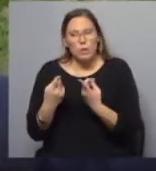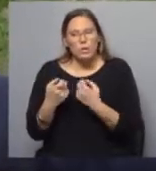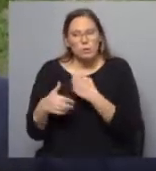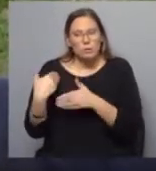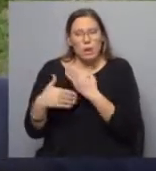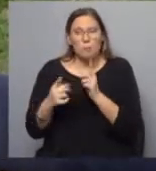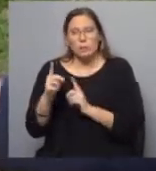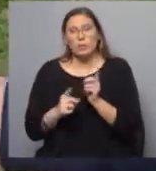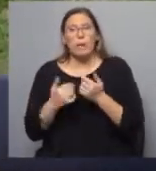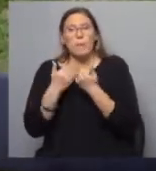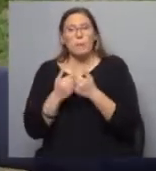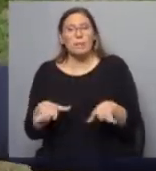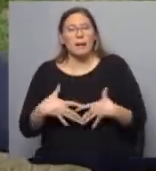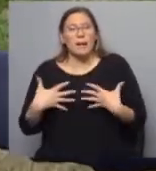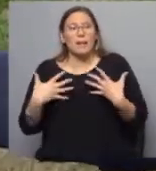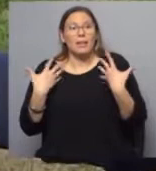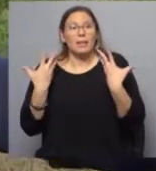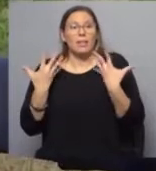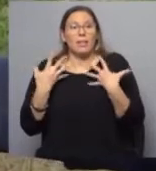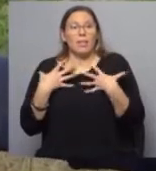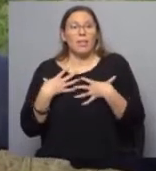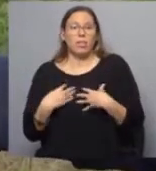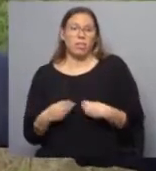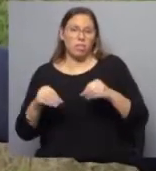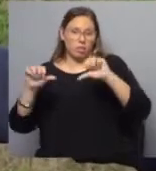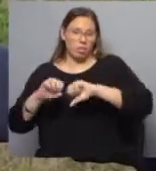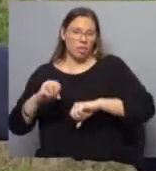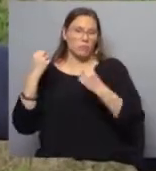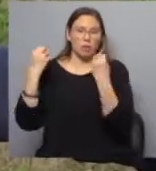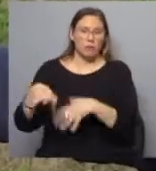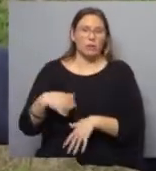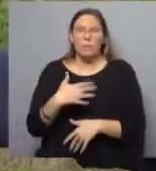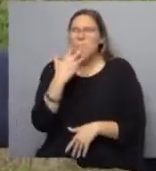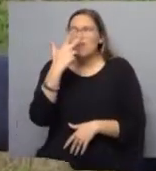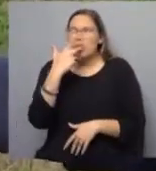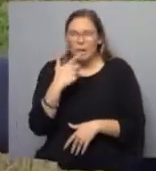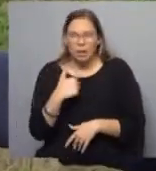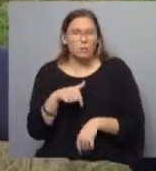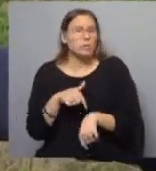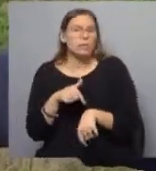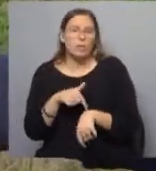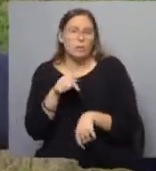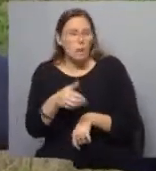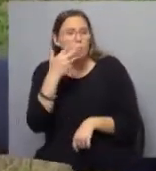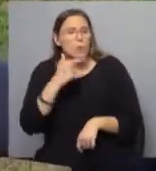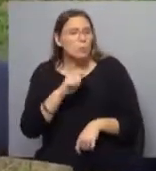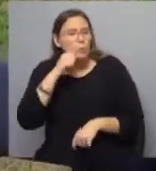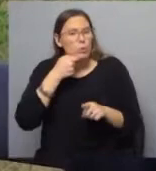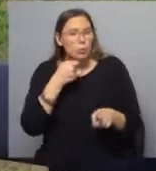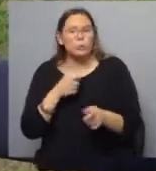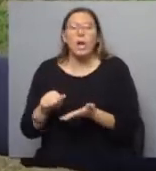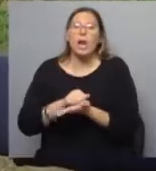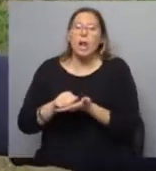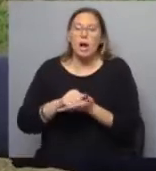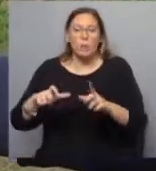gente que empieza entusiasmada y deja. Y bueno, yo gracias a Dios me encanta y me hice mis tiempos. Esto me gusta y dije, bueno, lavo los